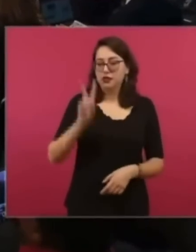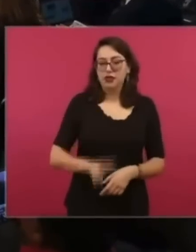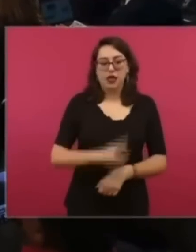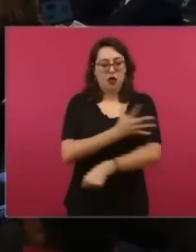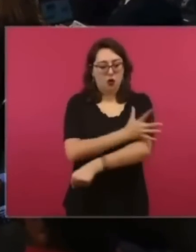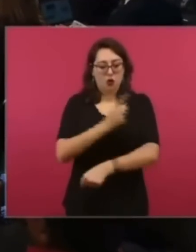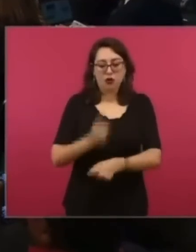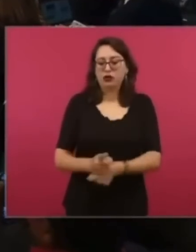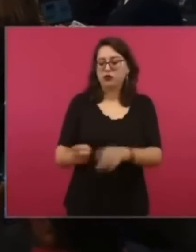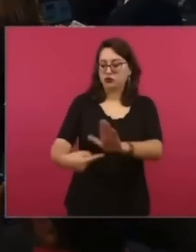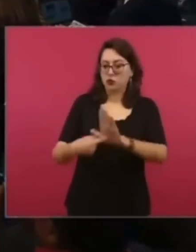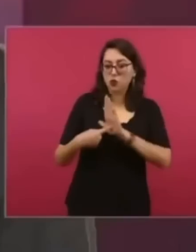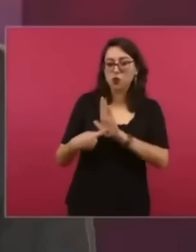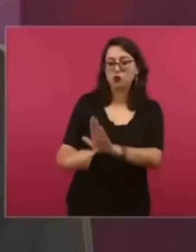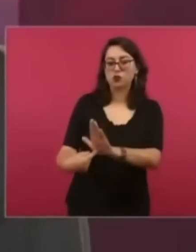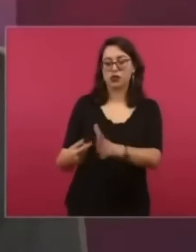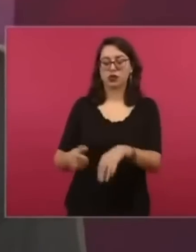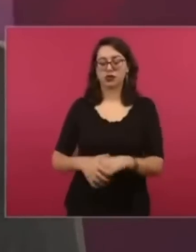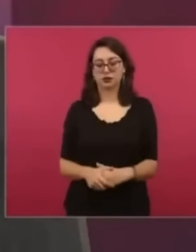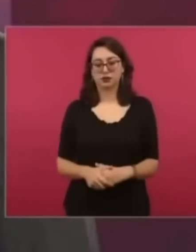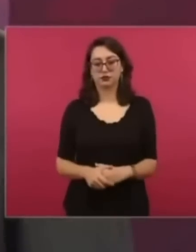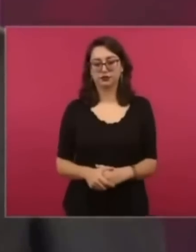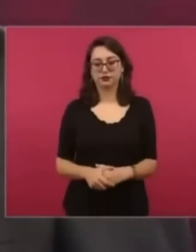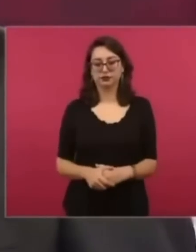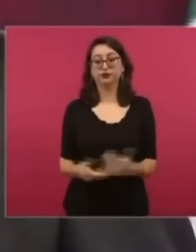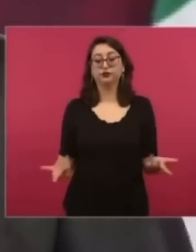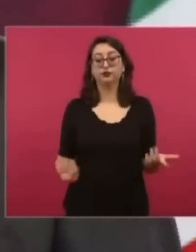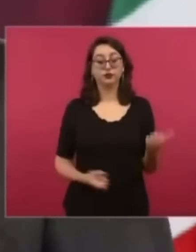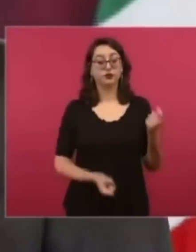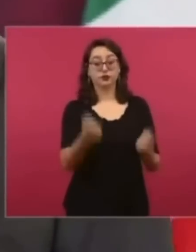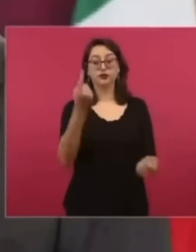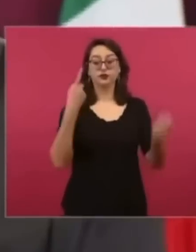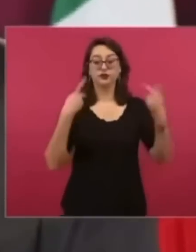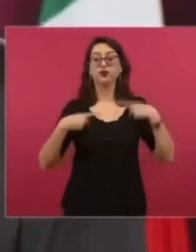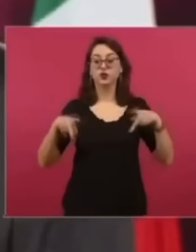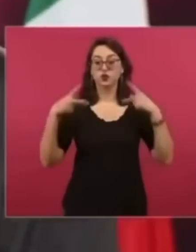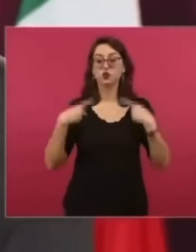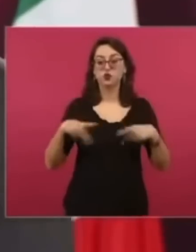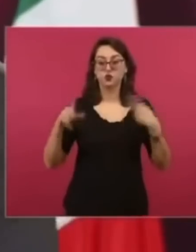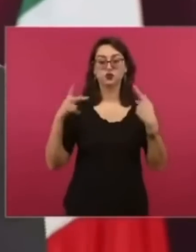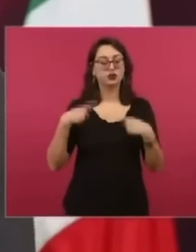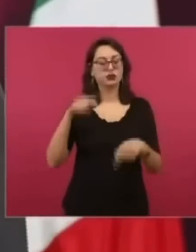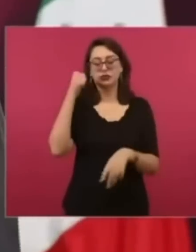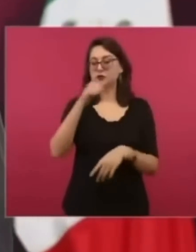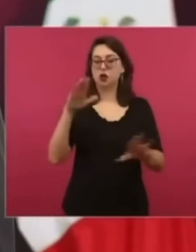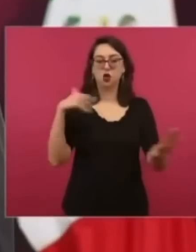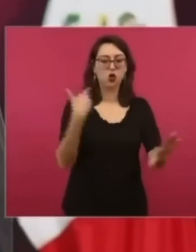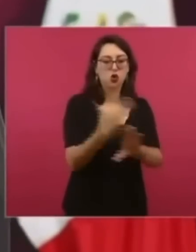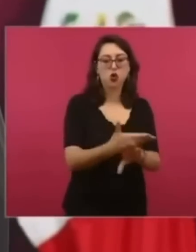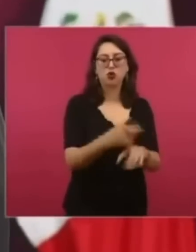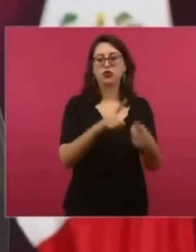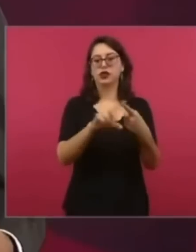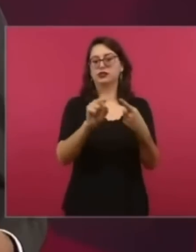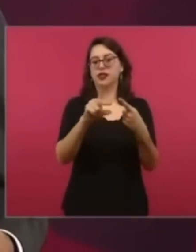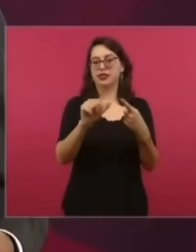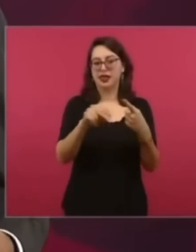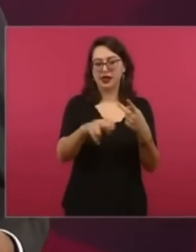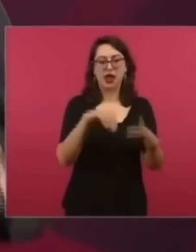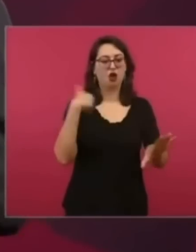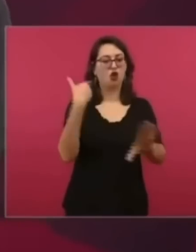y de defensa y también por la decisión que hemos tomado de no de que no se permite